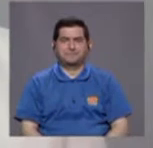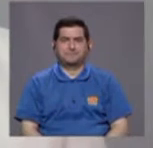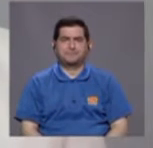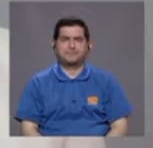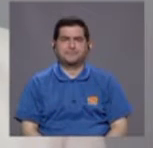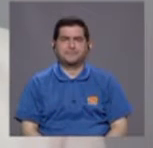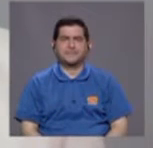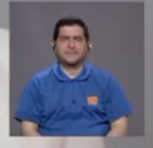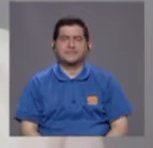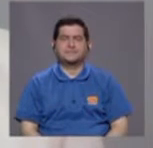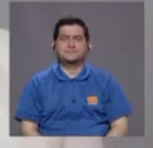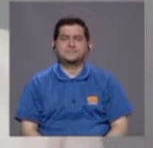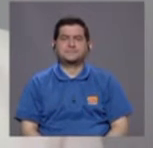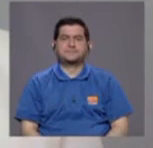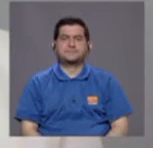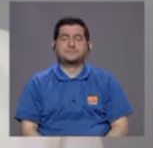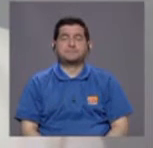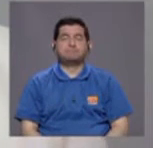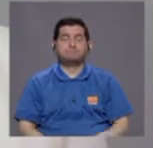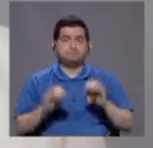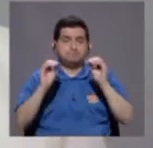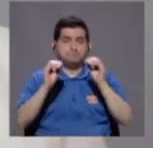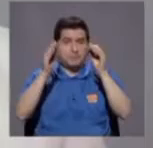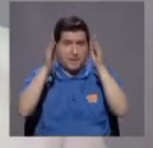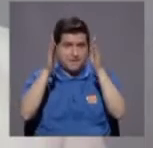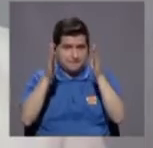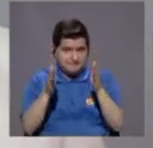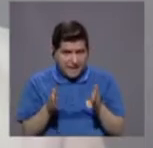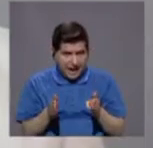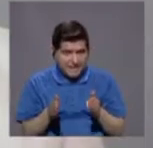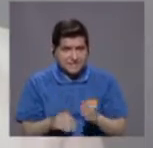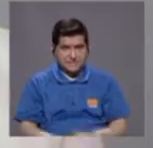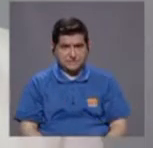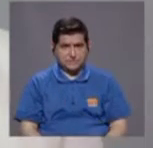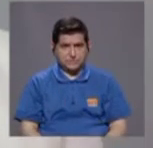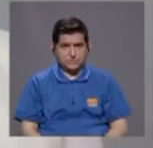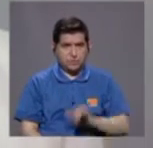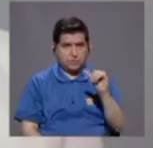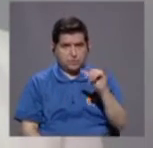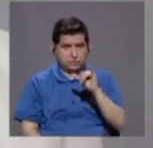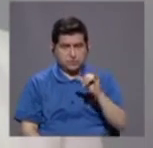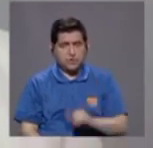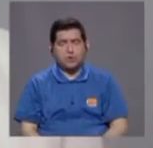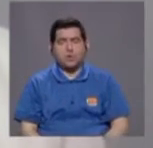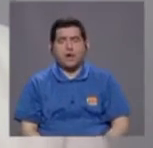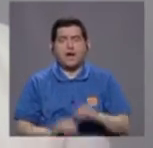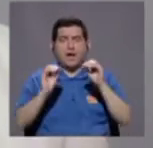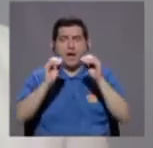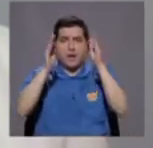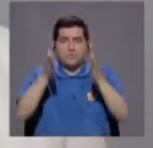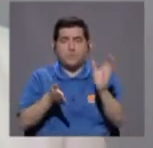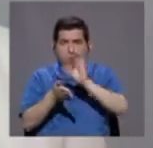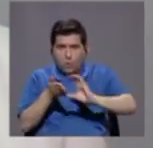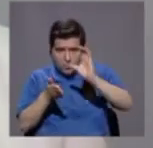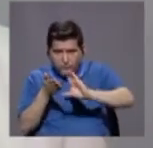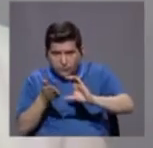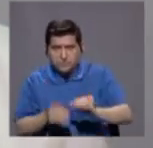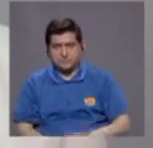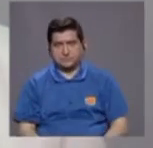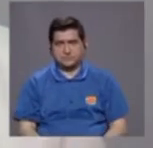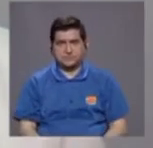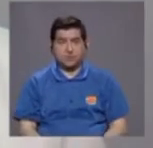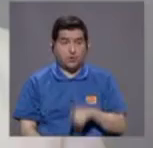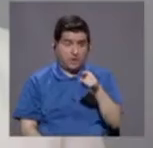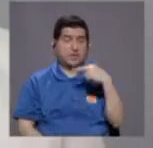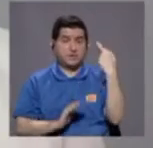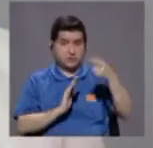Sí, los maestros, pero también los profesores de secundaria van a jugar, digamos,